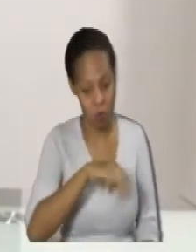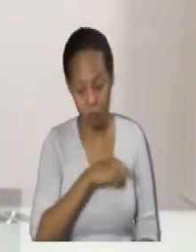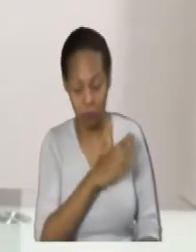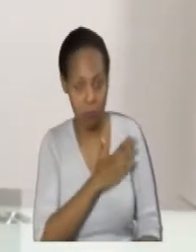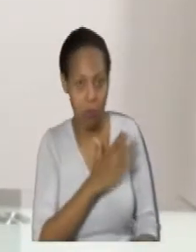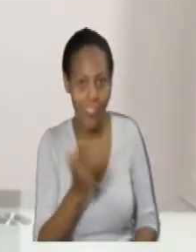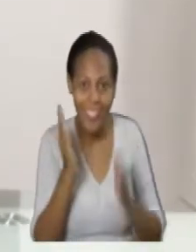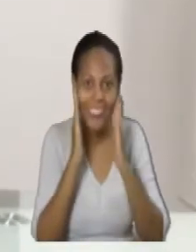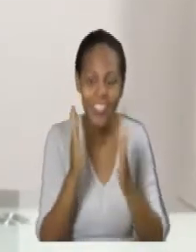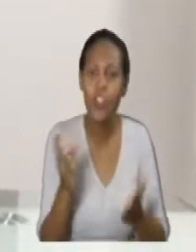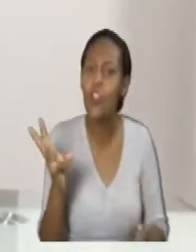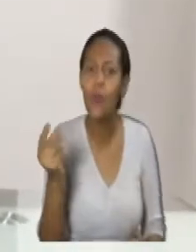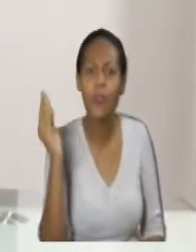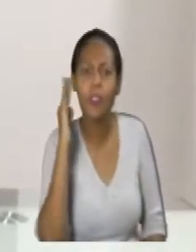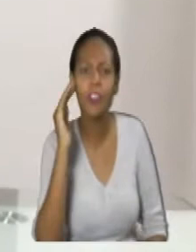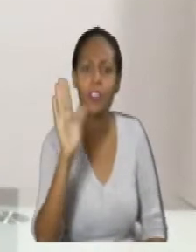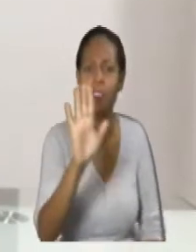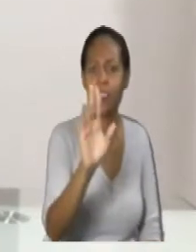El teléfono es